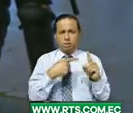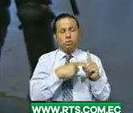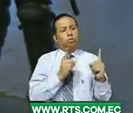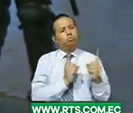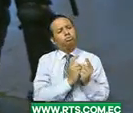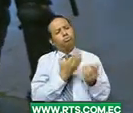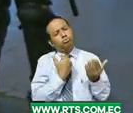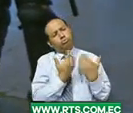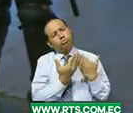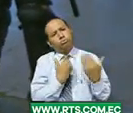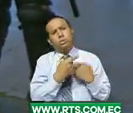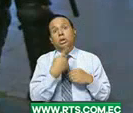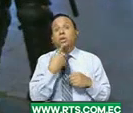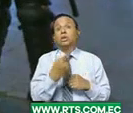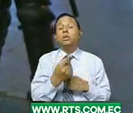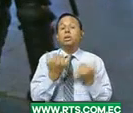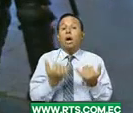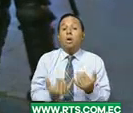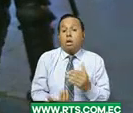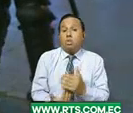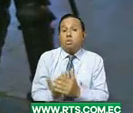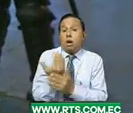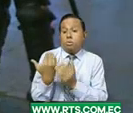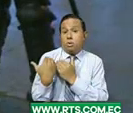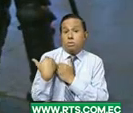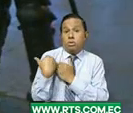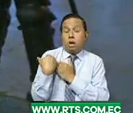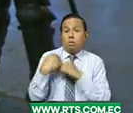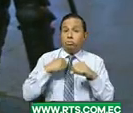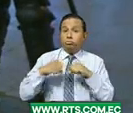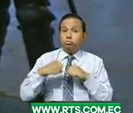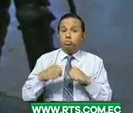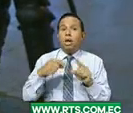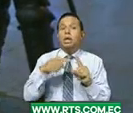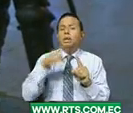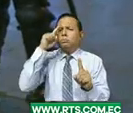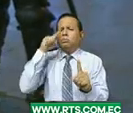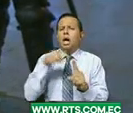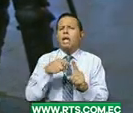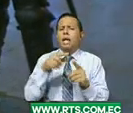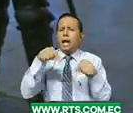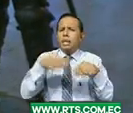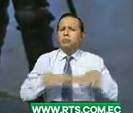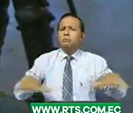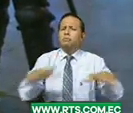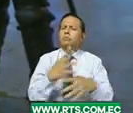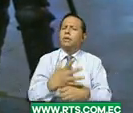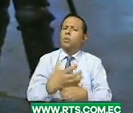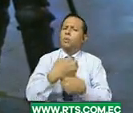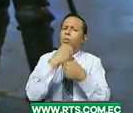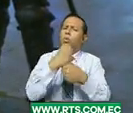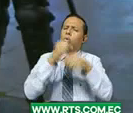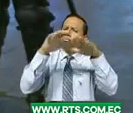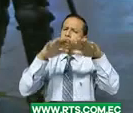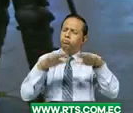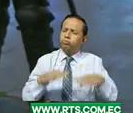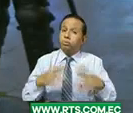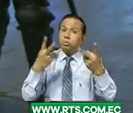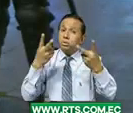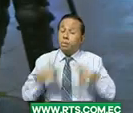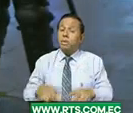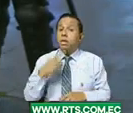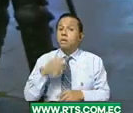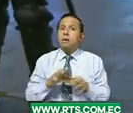nueva administración su prioridad será la seguridad en el distrito metropolitano, además de poner en orden puntos claves